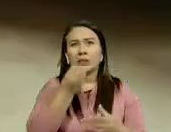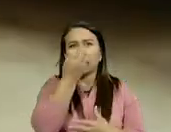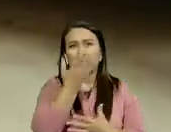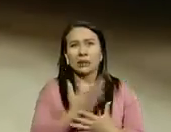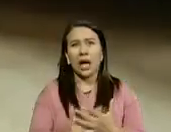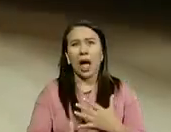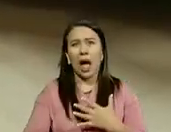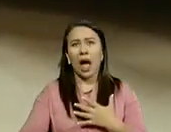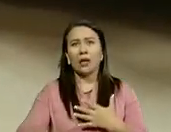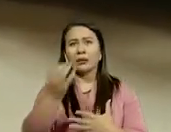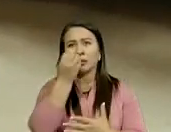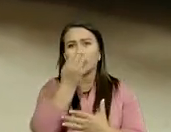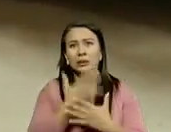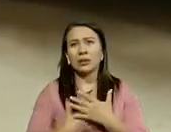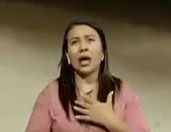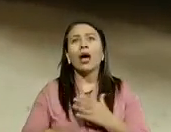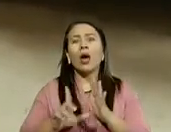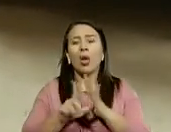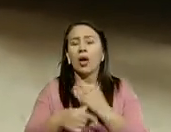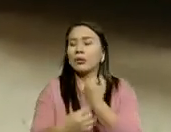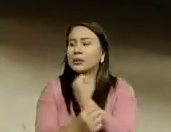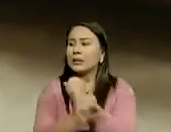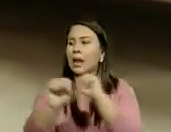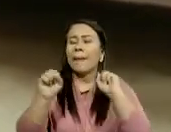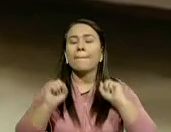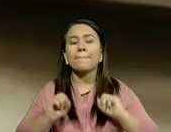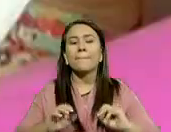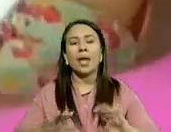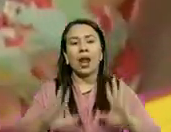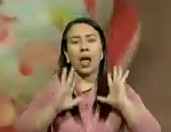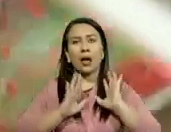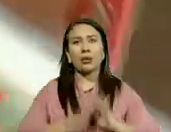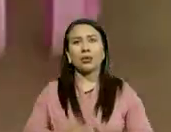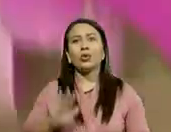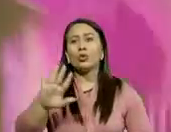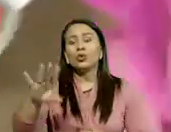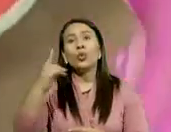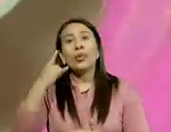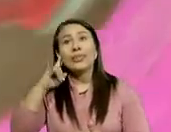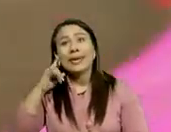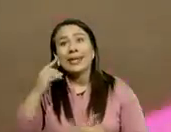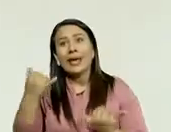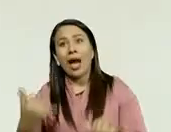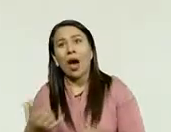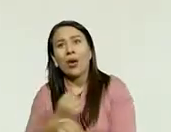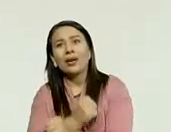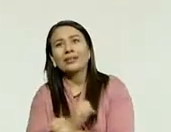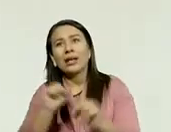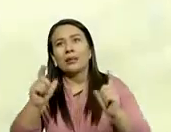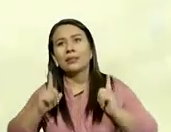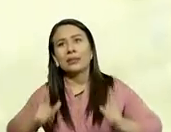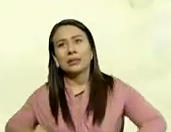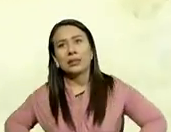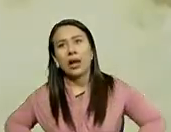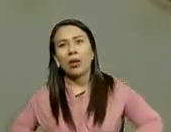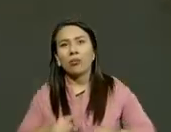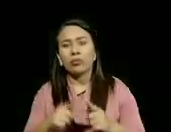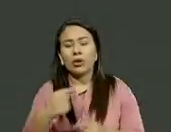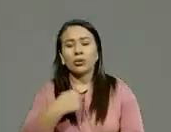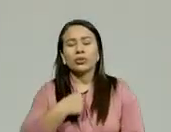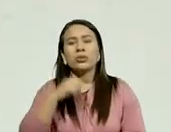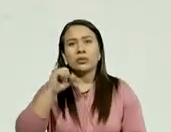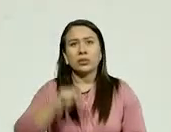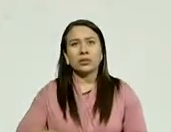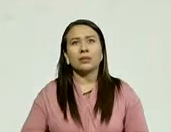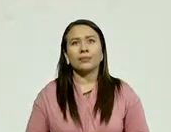chica. Dice que se recuperó de milagro, que afortunadamente su niña goza de buena salud, pero ella quedó con secuelas.